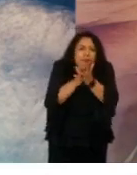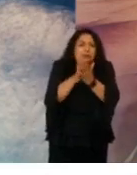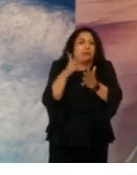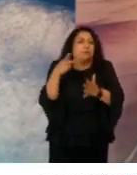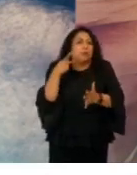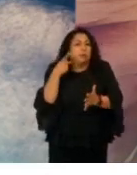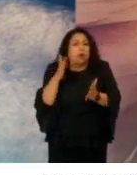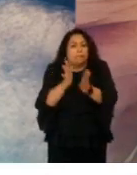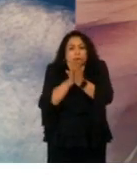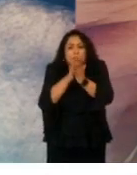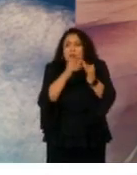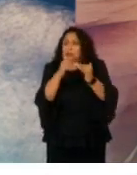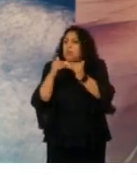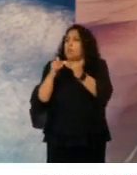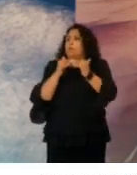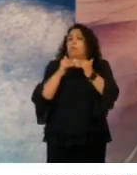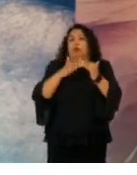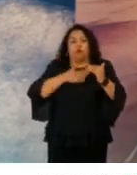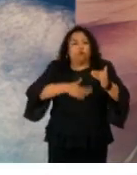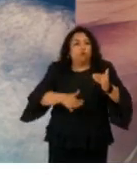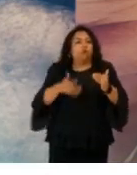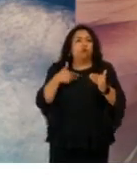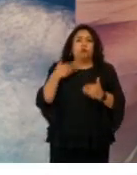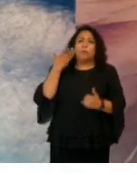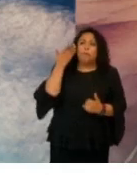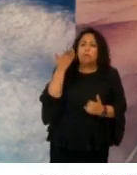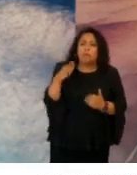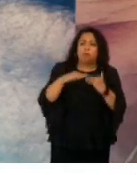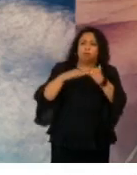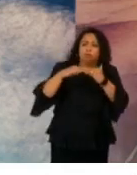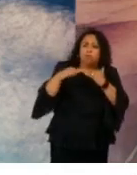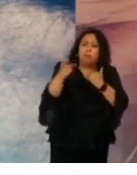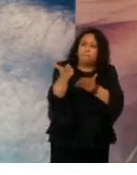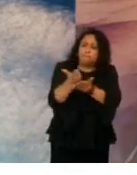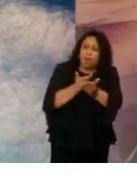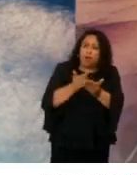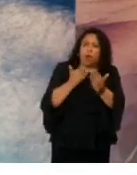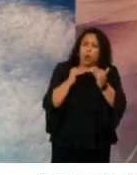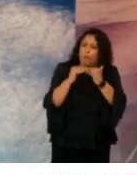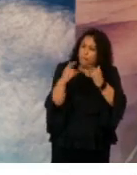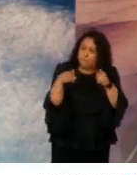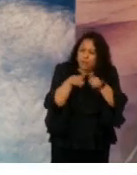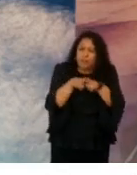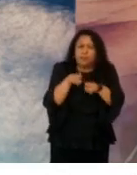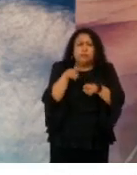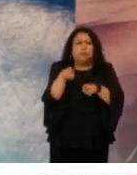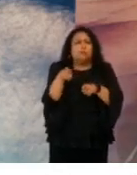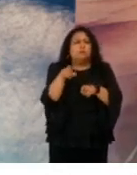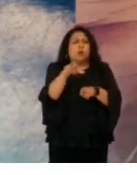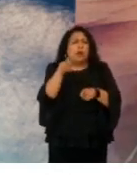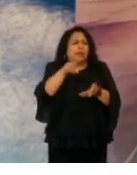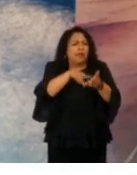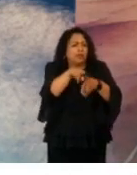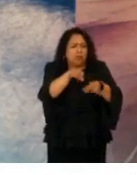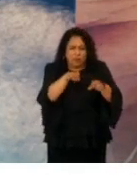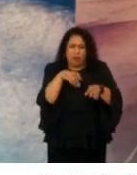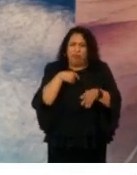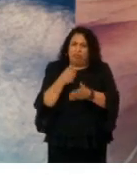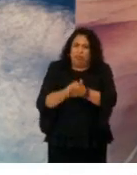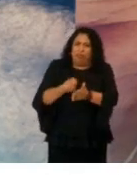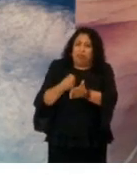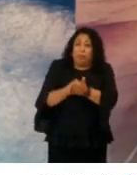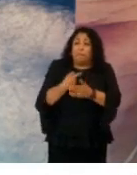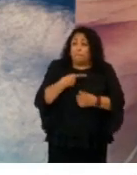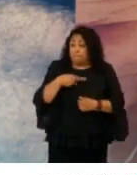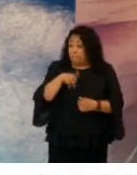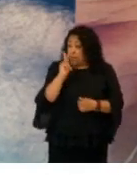participe de democracia, que pueda exigir una igualdad salarial y en las herramientas de trabajo, ¿no?